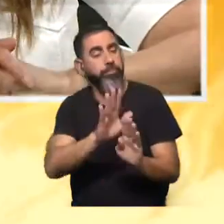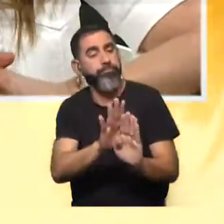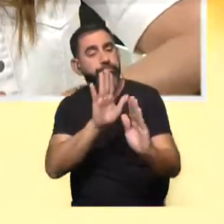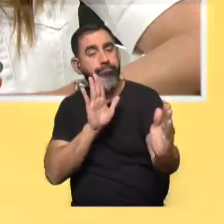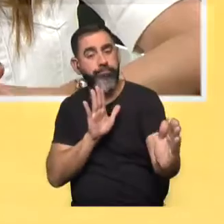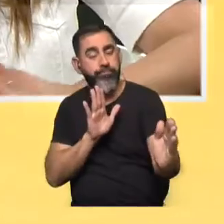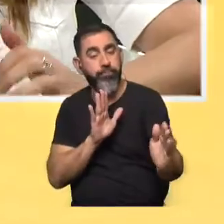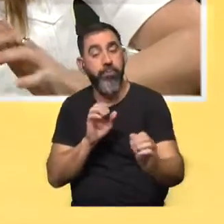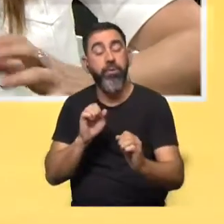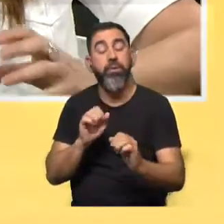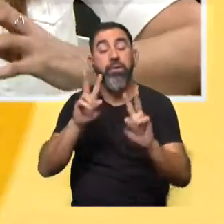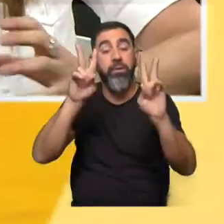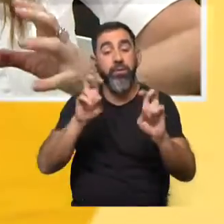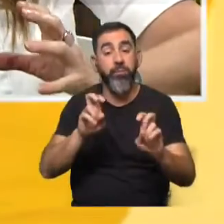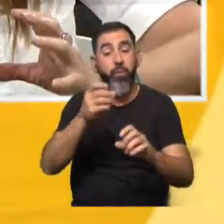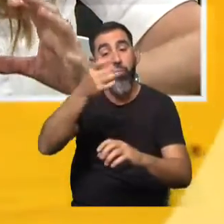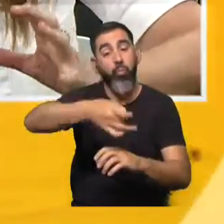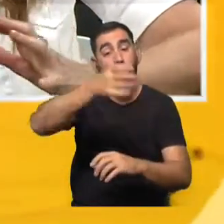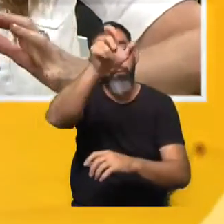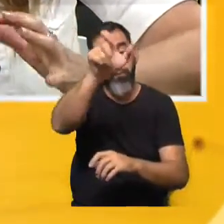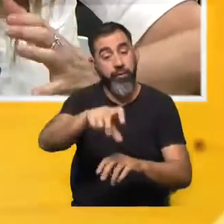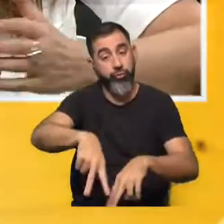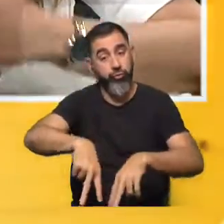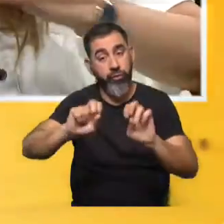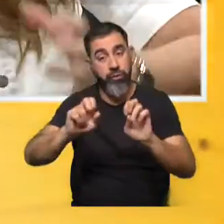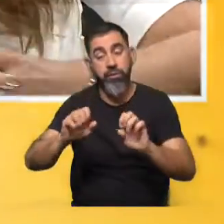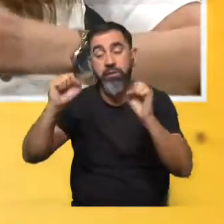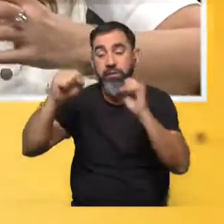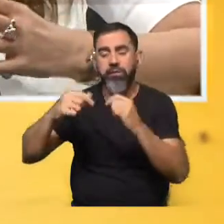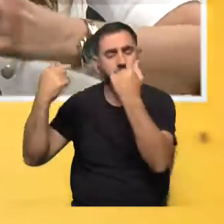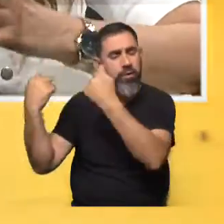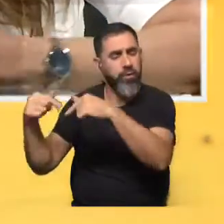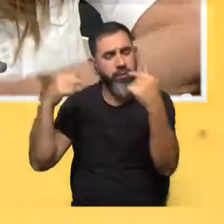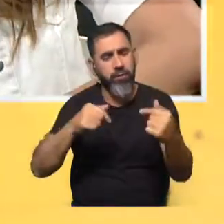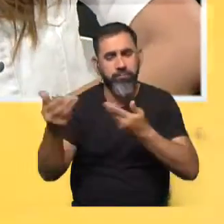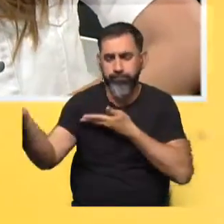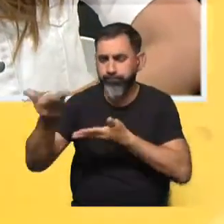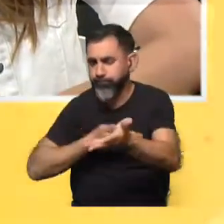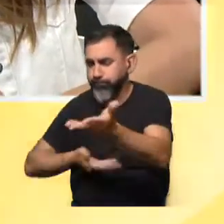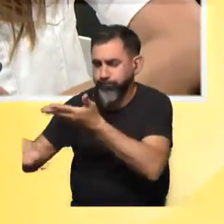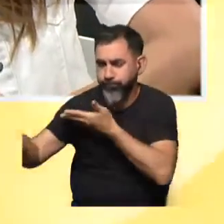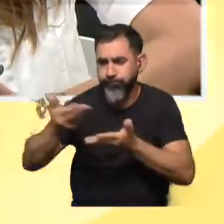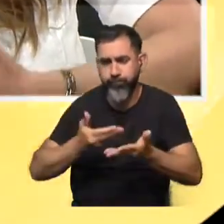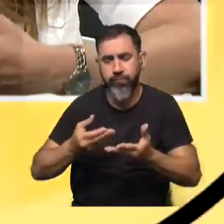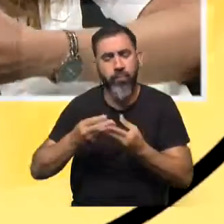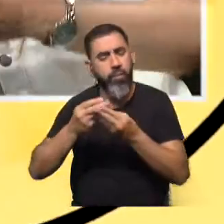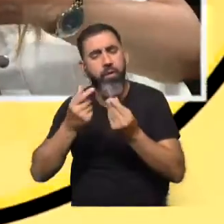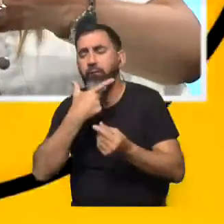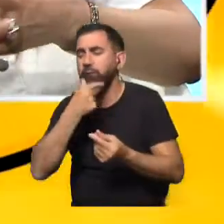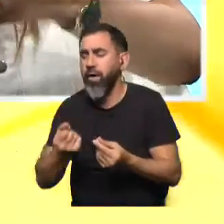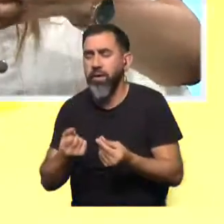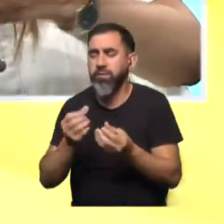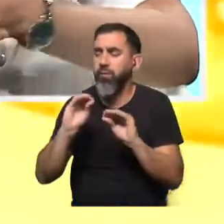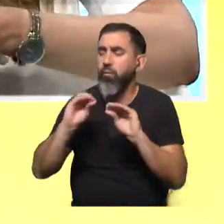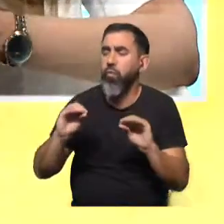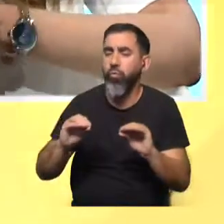¿no? Hacia lo que es el profesional de la investigación. Acá no, fue todo como más descontracturado, pero creo que es por el